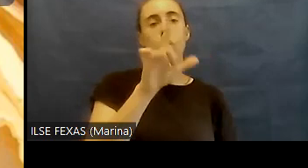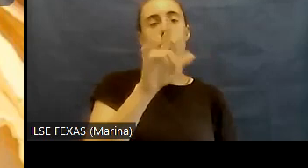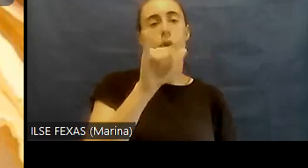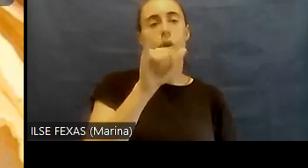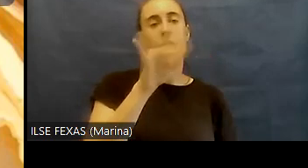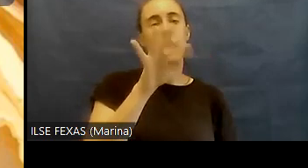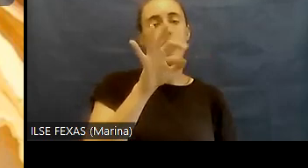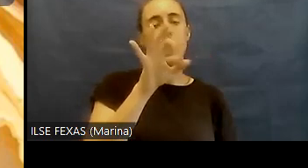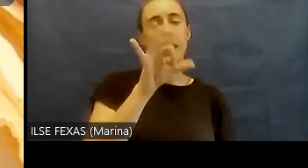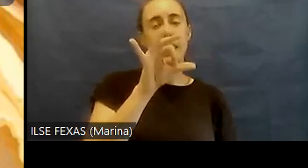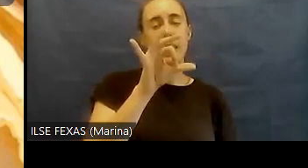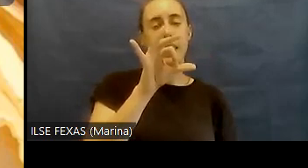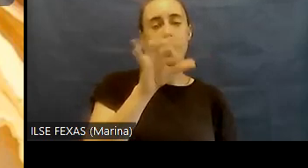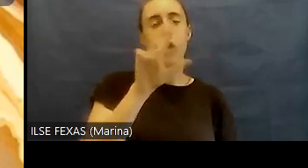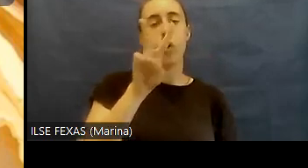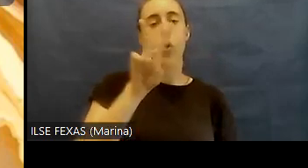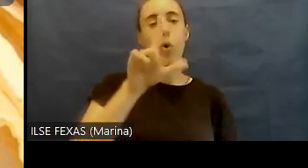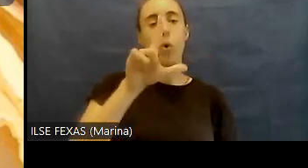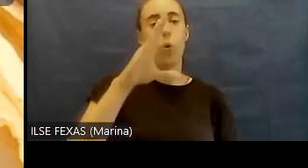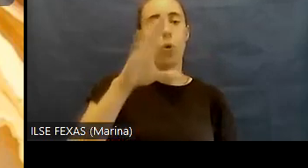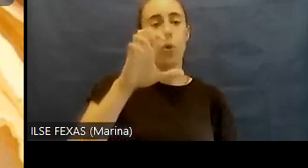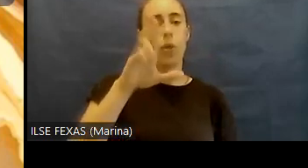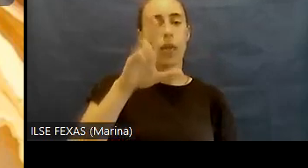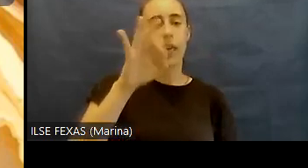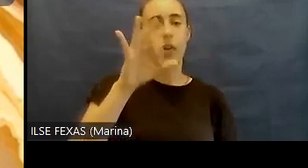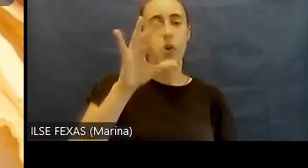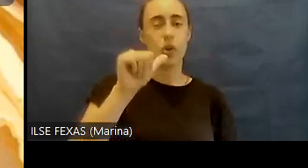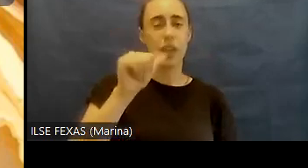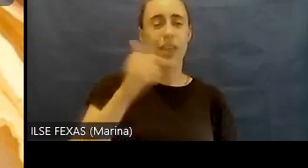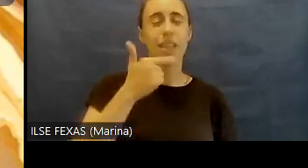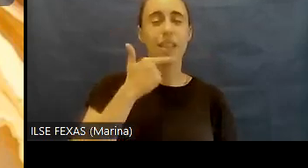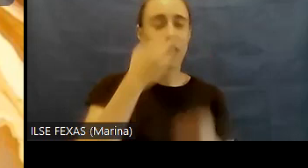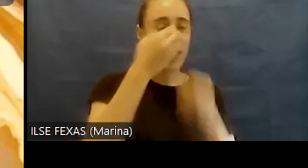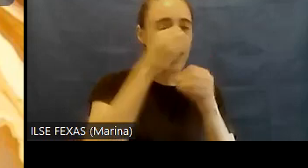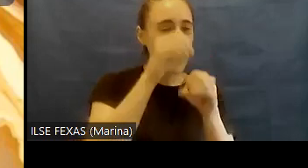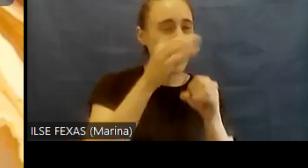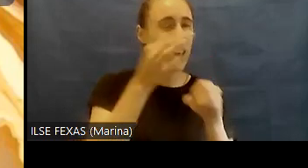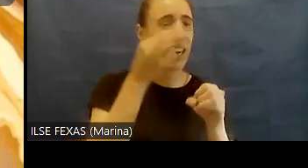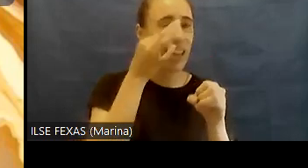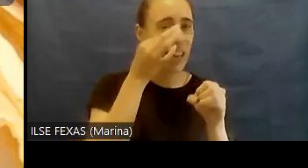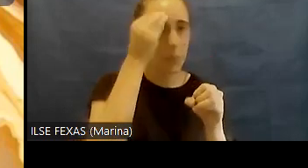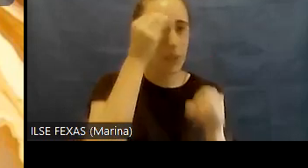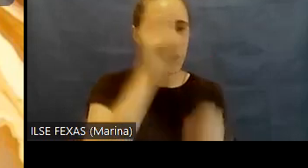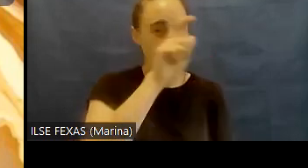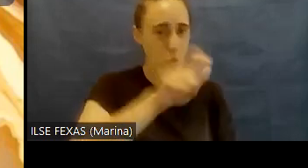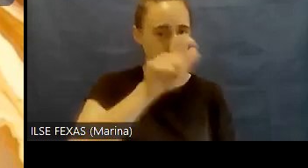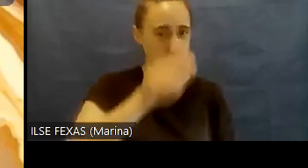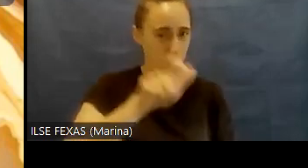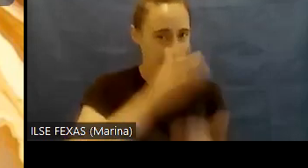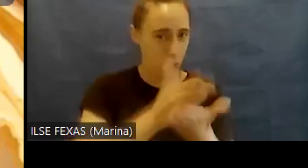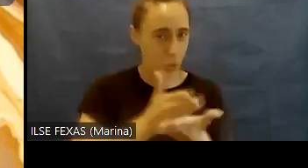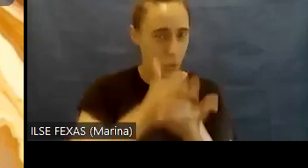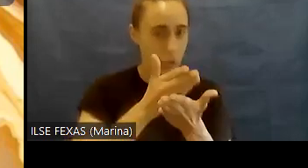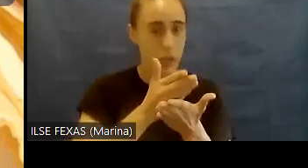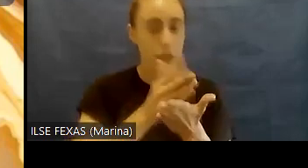Este está indicado como in vitro, pero en realidad yo diría que esto es en humanos. ¿Veis? Es un estudio con